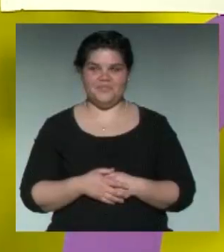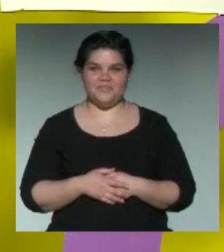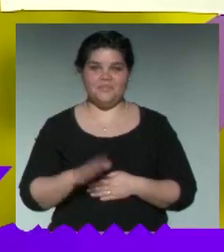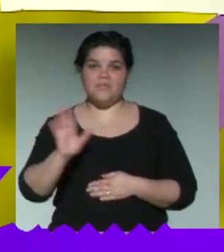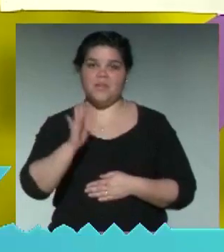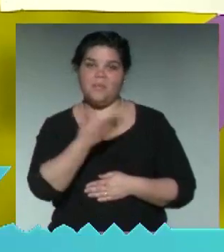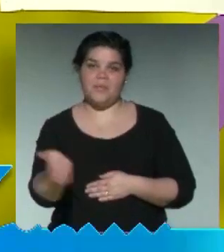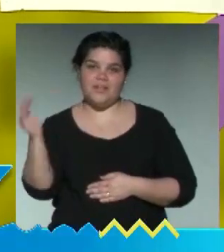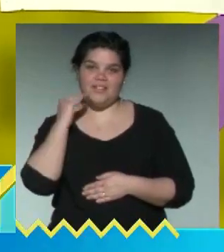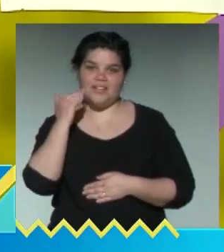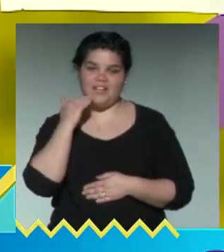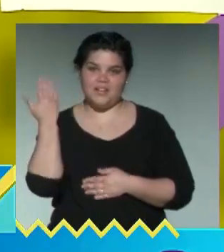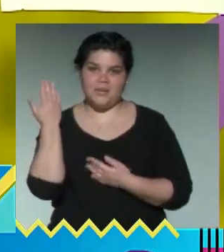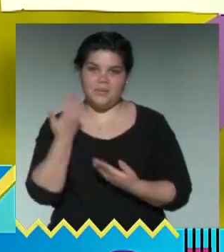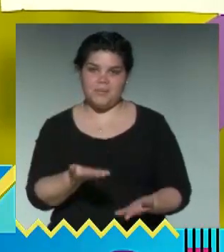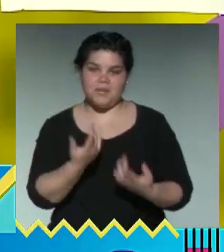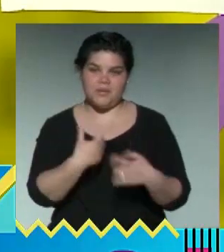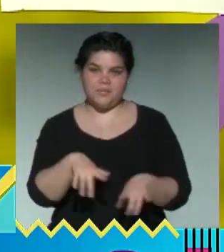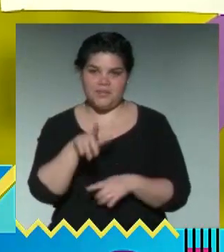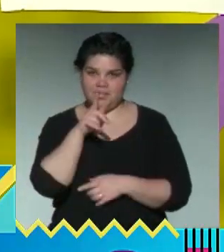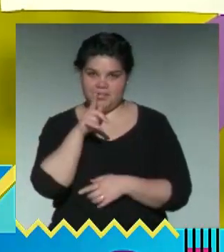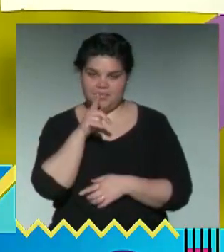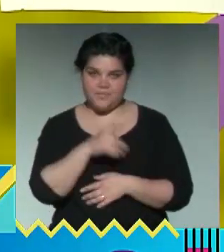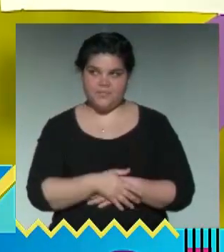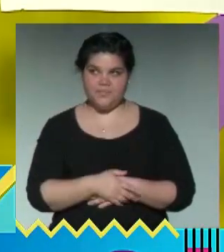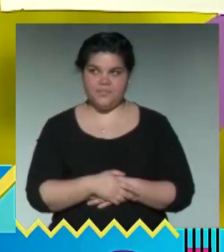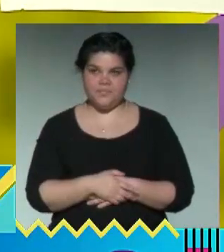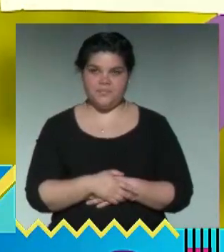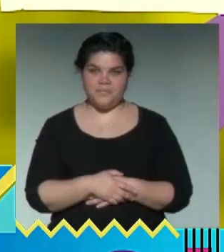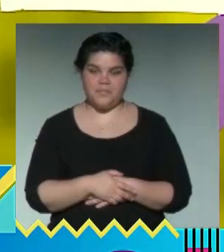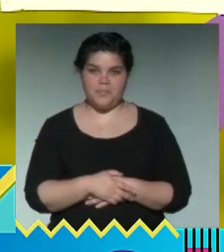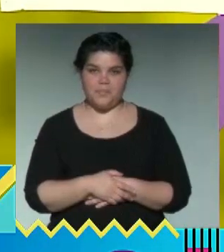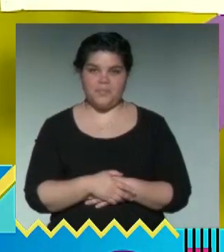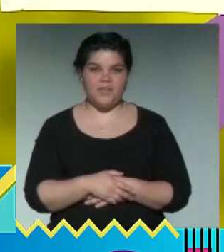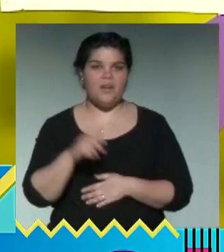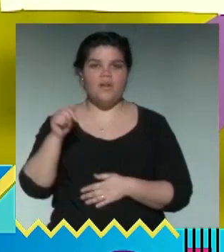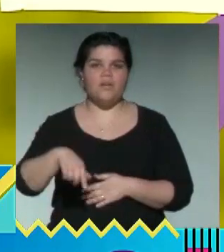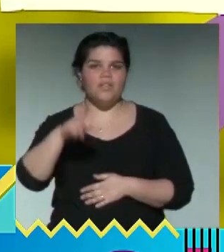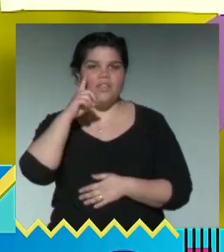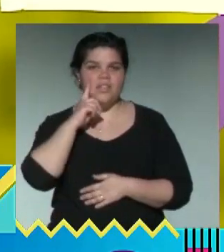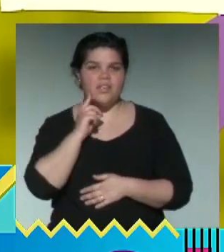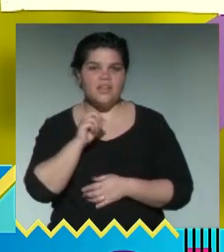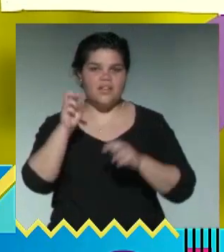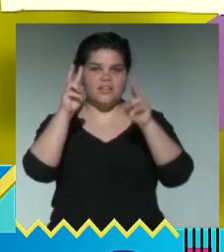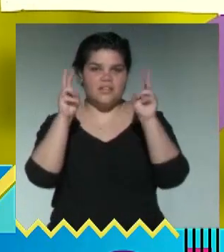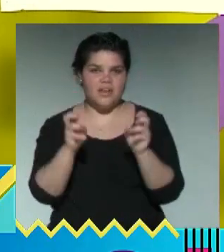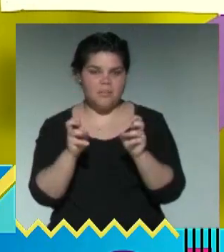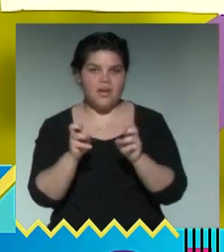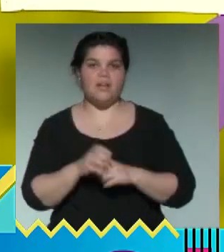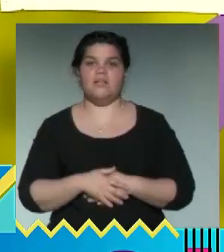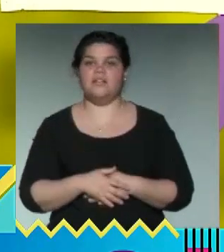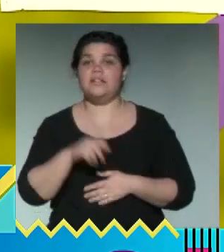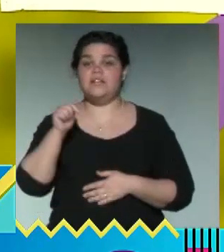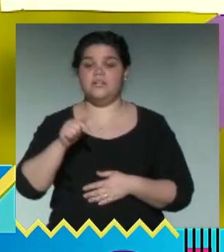buenas tardes, bienvenidos a Distintos Parecidos, muy dispuestos a hablar hoy de un tema que está también en la